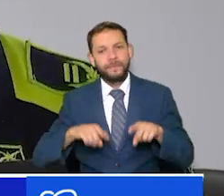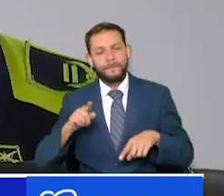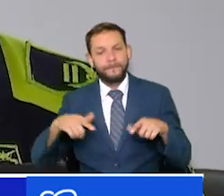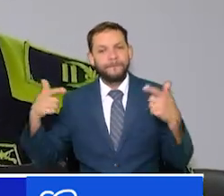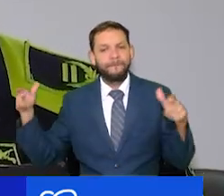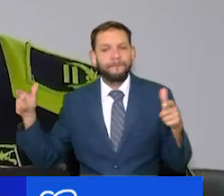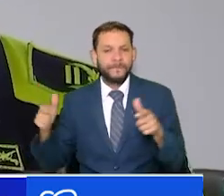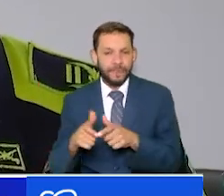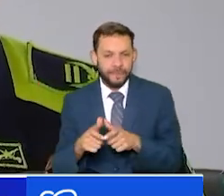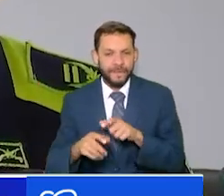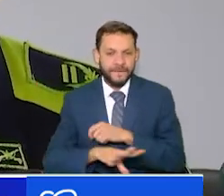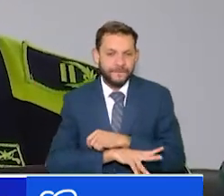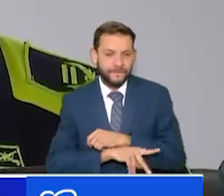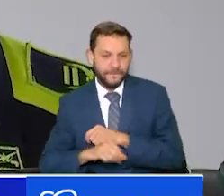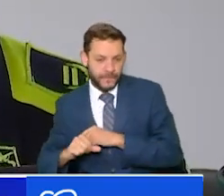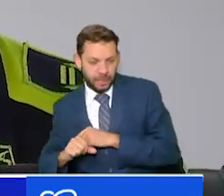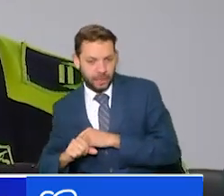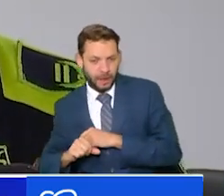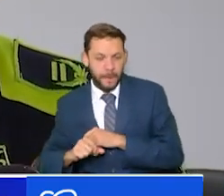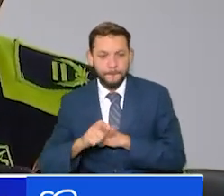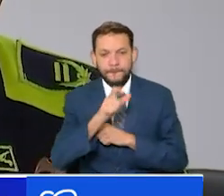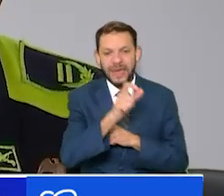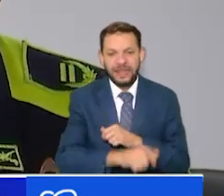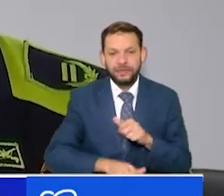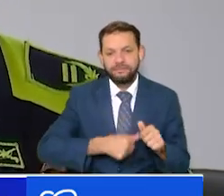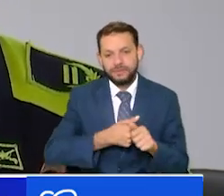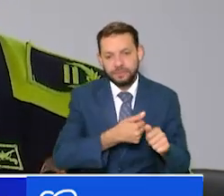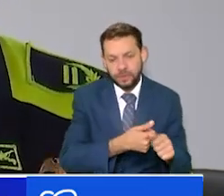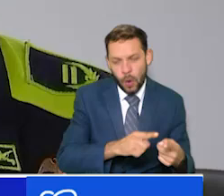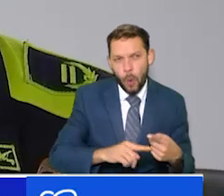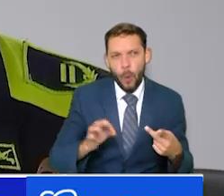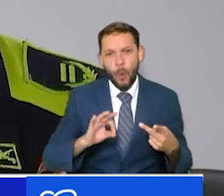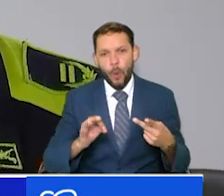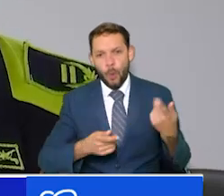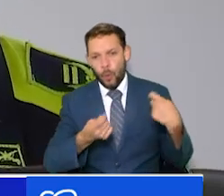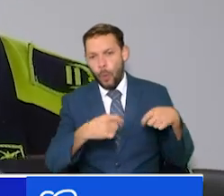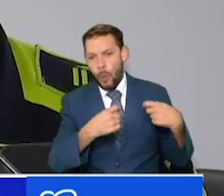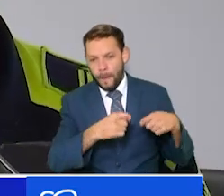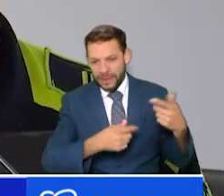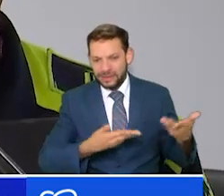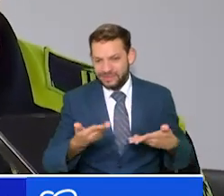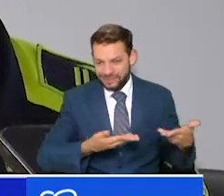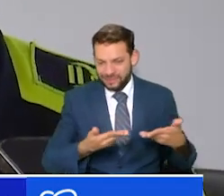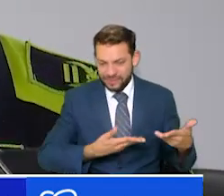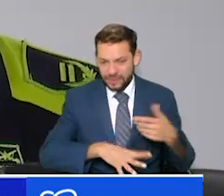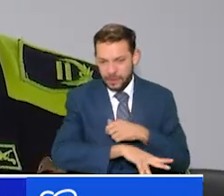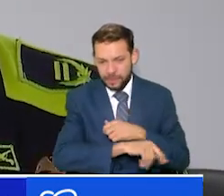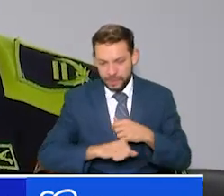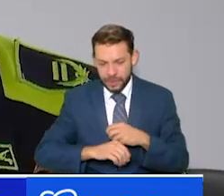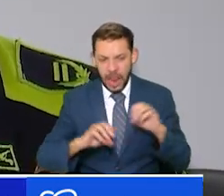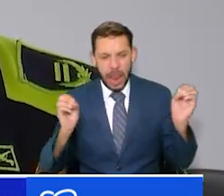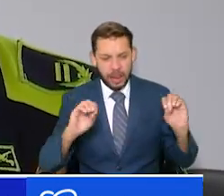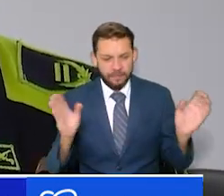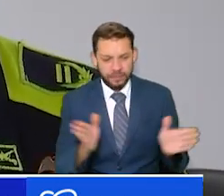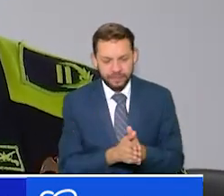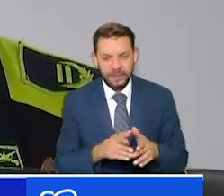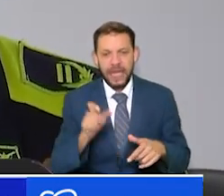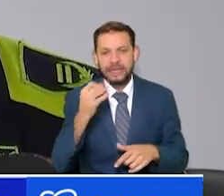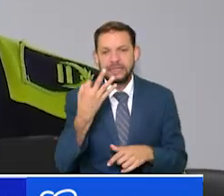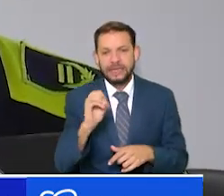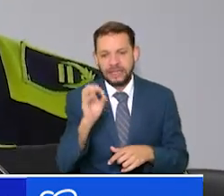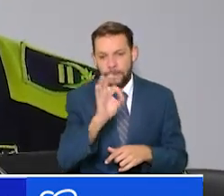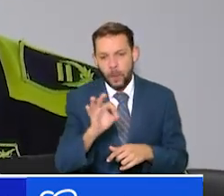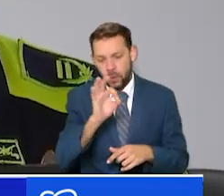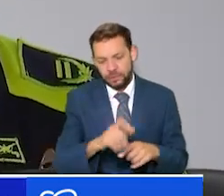tema de hurto, en tanto hurto a personas, hurto a comercio, un promedio de 30% en tema de